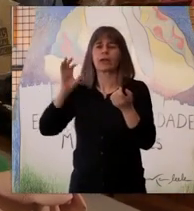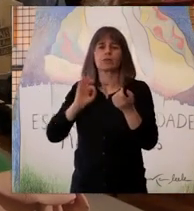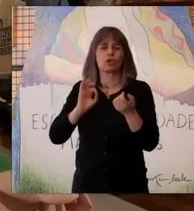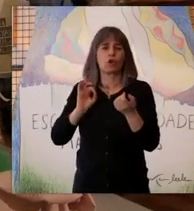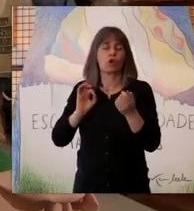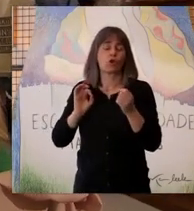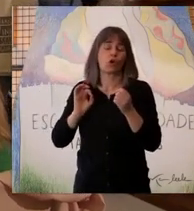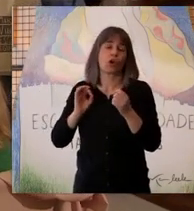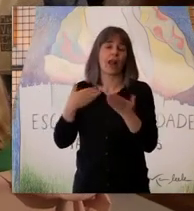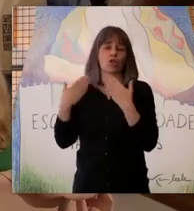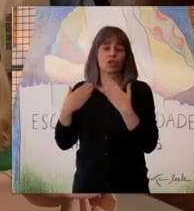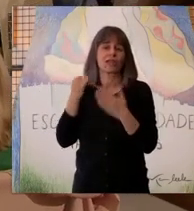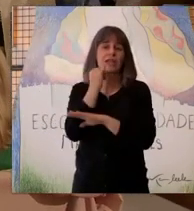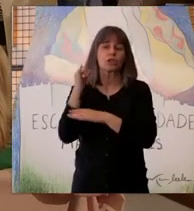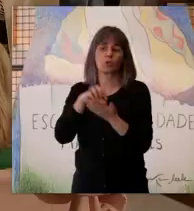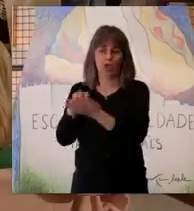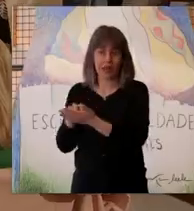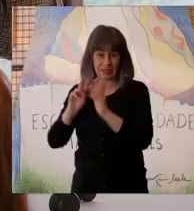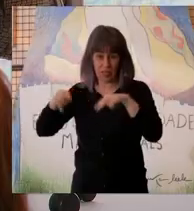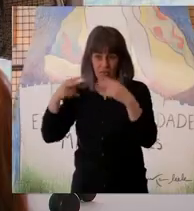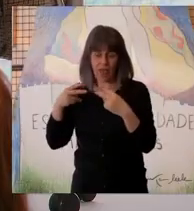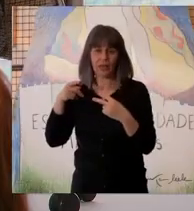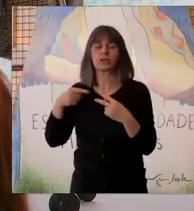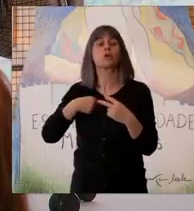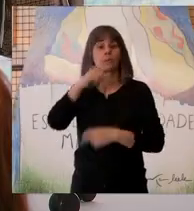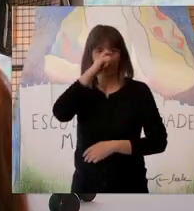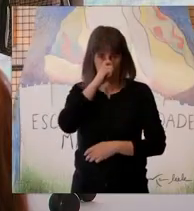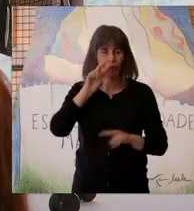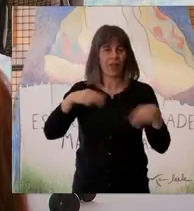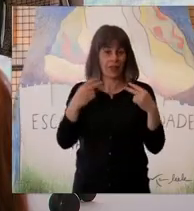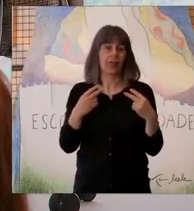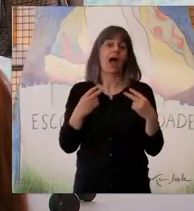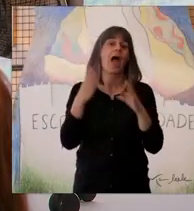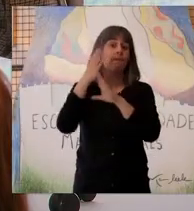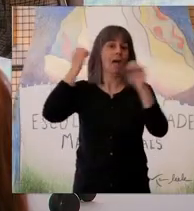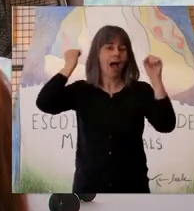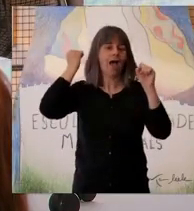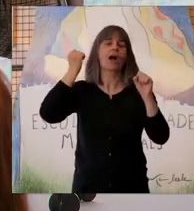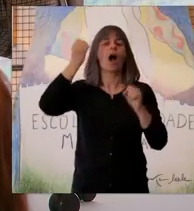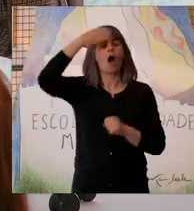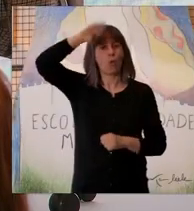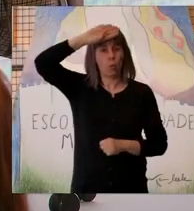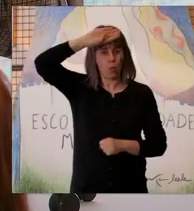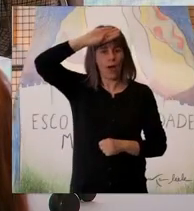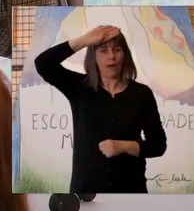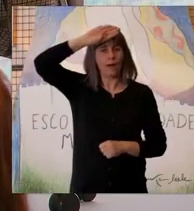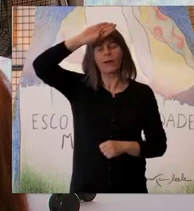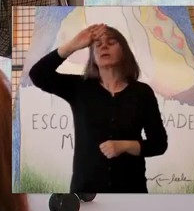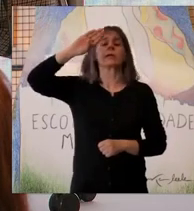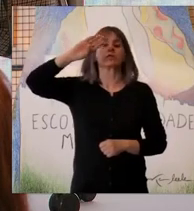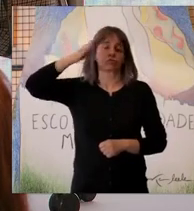institucionales recuerdo una cena en la embajada de Cuba que se iba el anterior embajador y nos invitó a varios directores